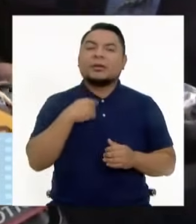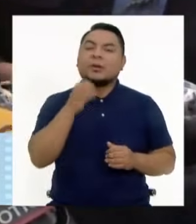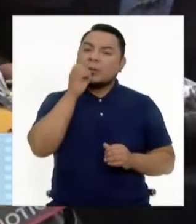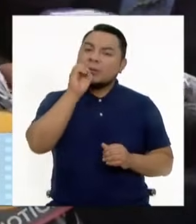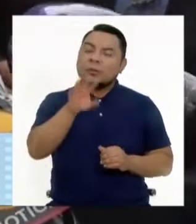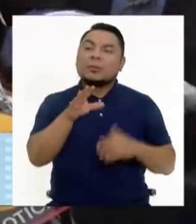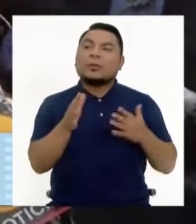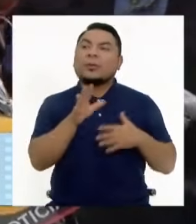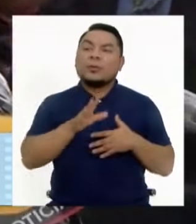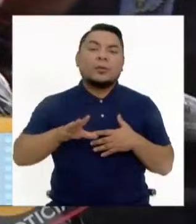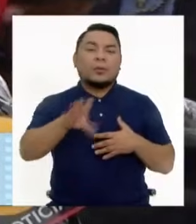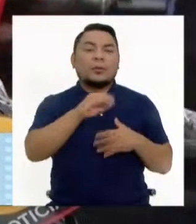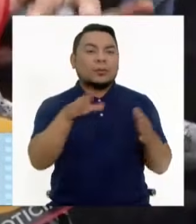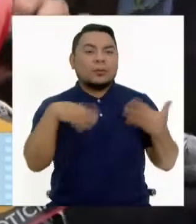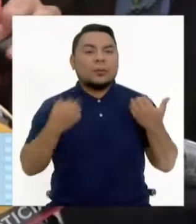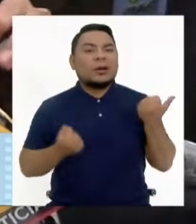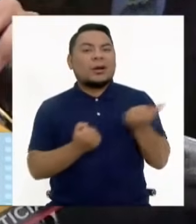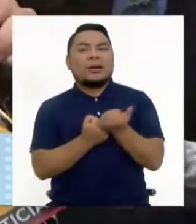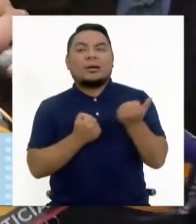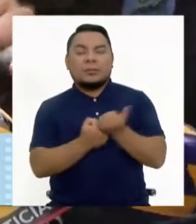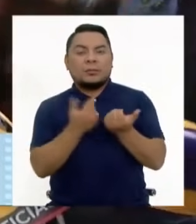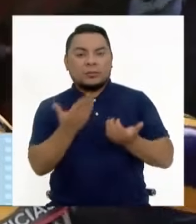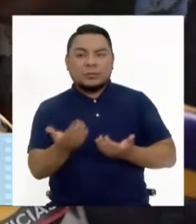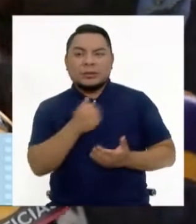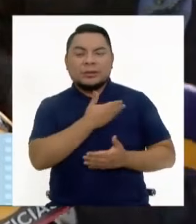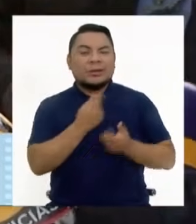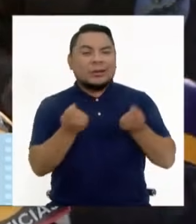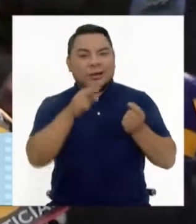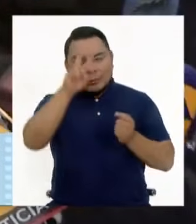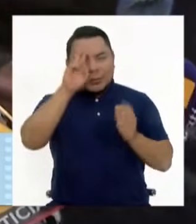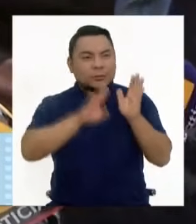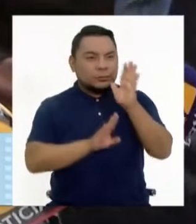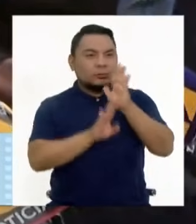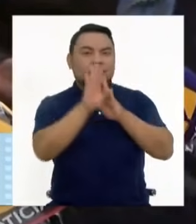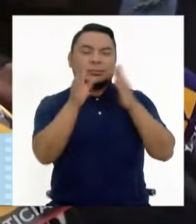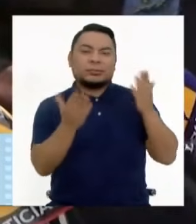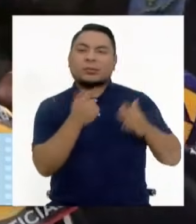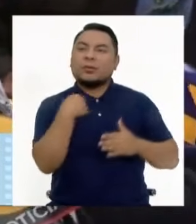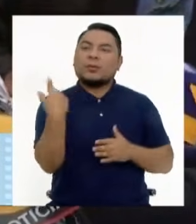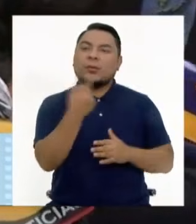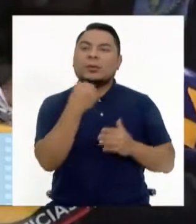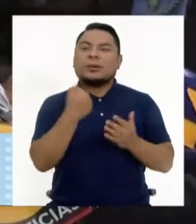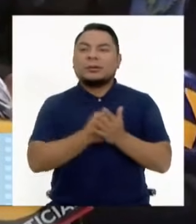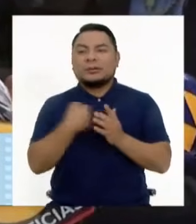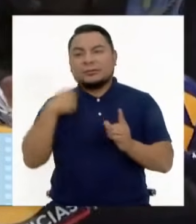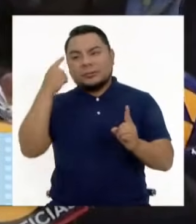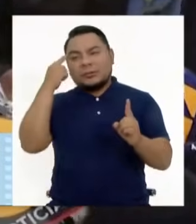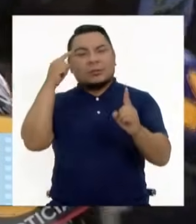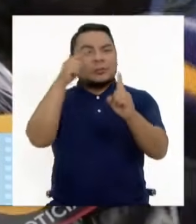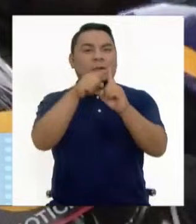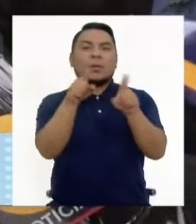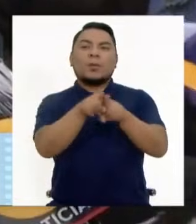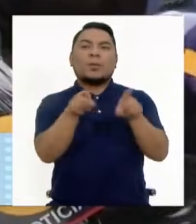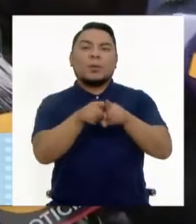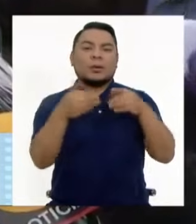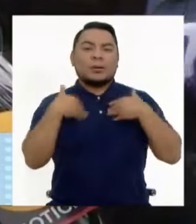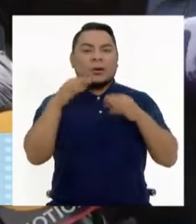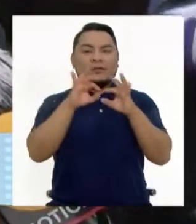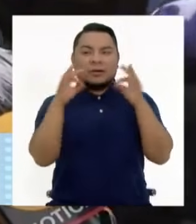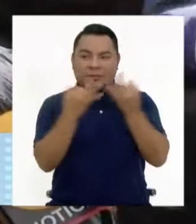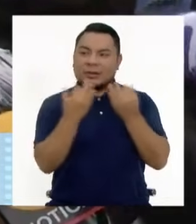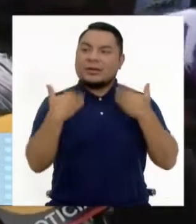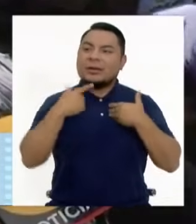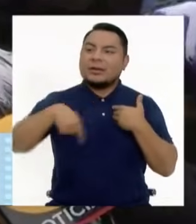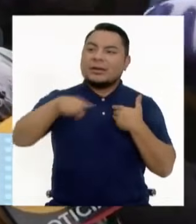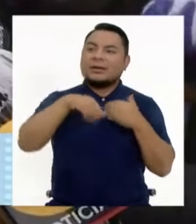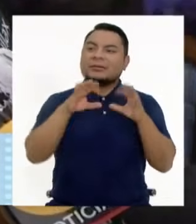lo que invoco es que todos podamos contribuir para que nuestro país salga adelante. Todos tenemos el mismo objetivo, porque tenemos familia, tenemos